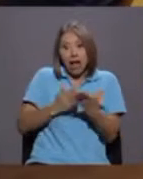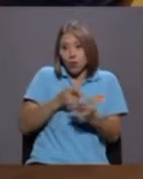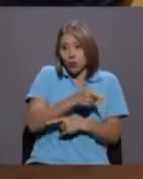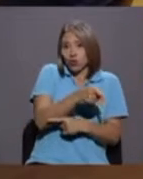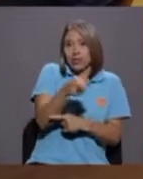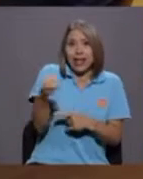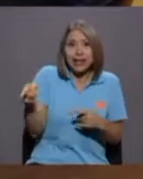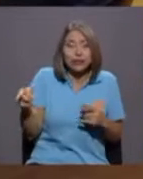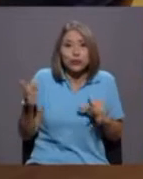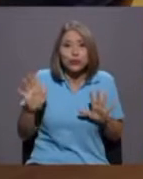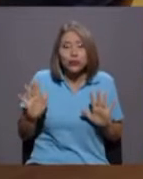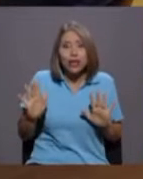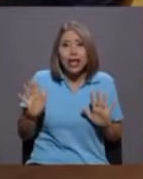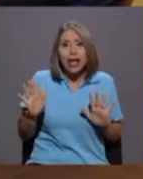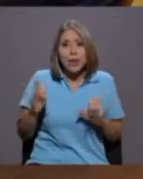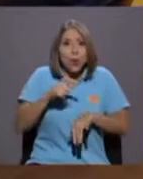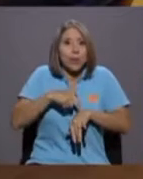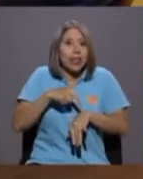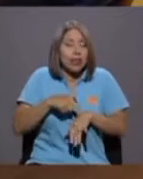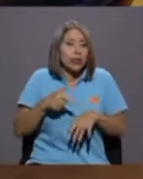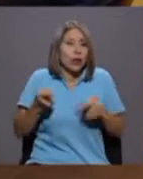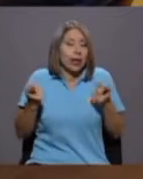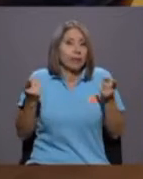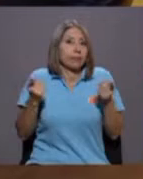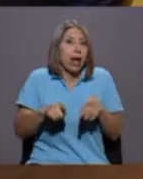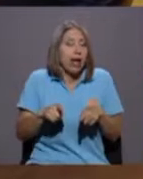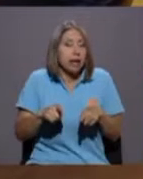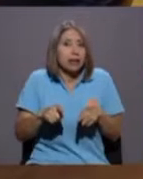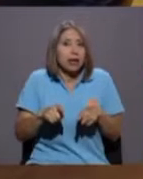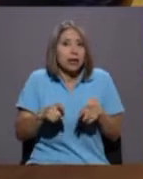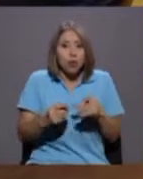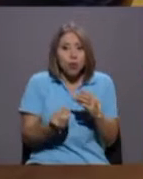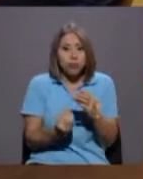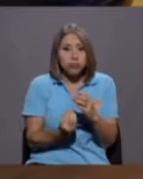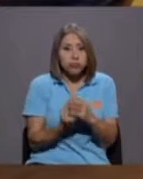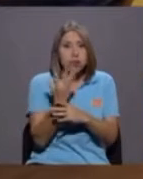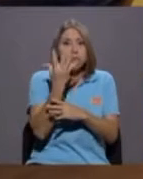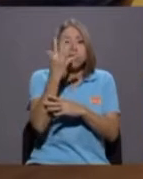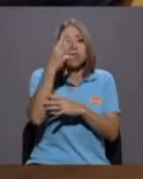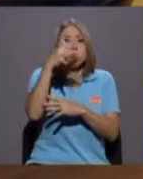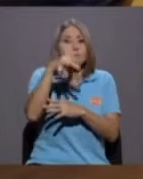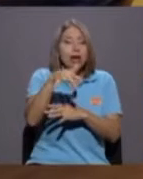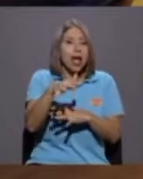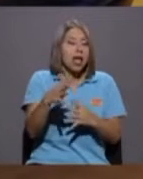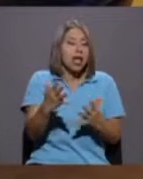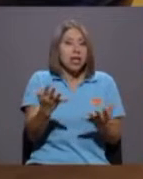tienen la circunstancia, eructarán y